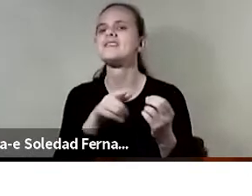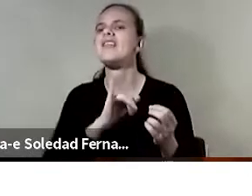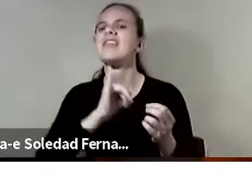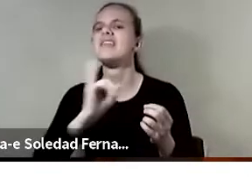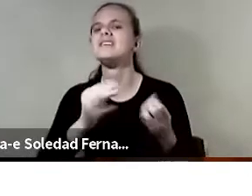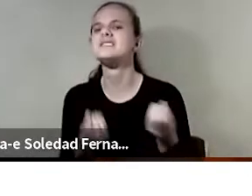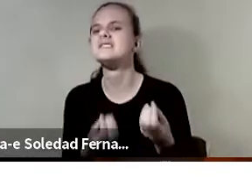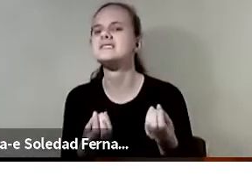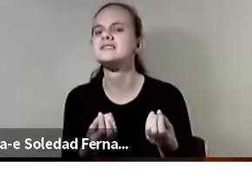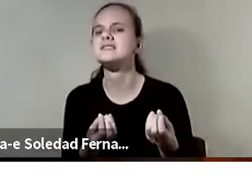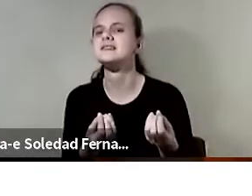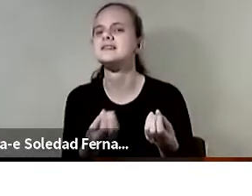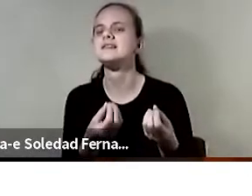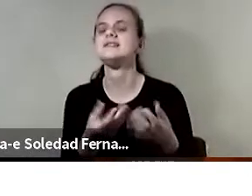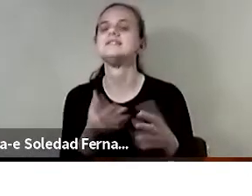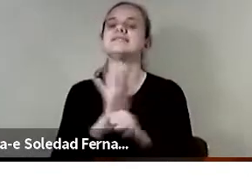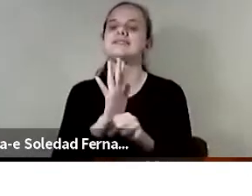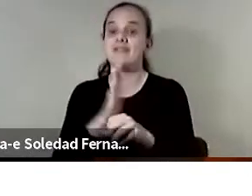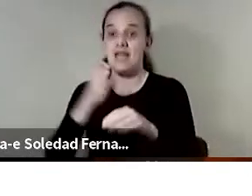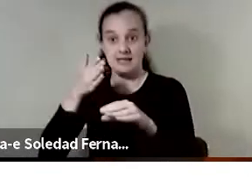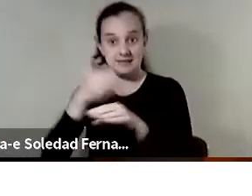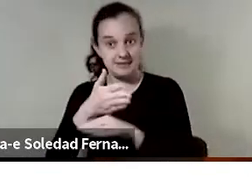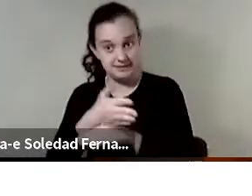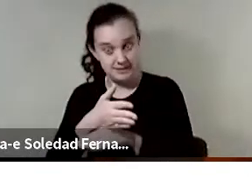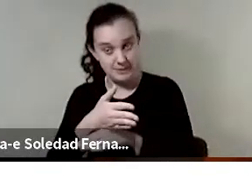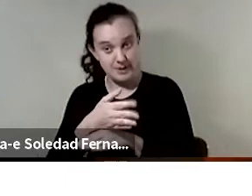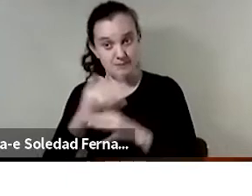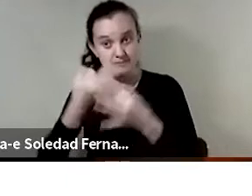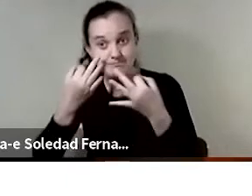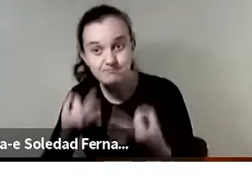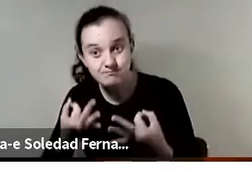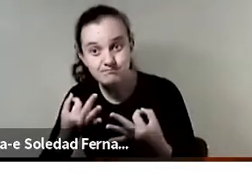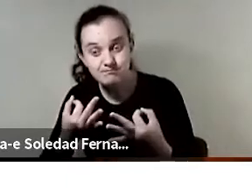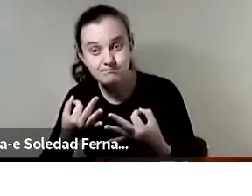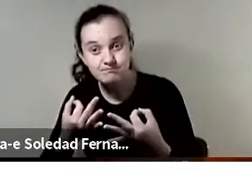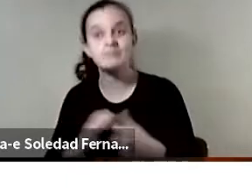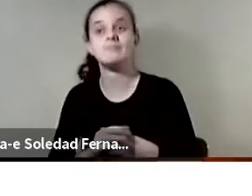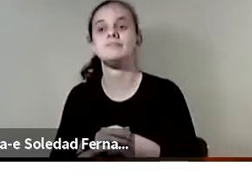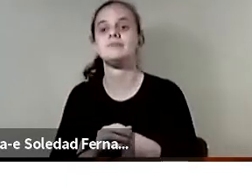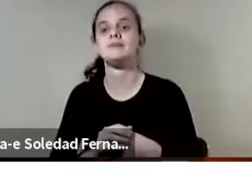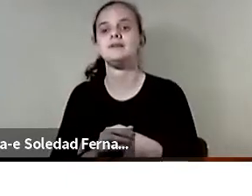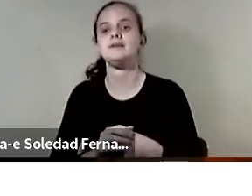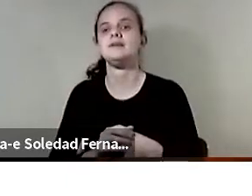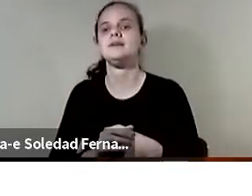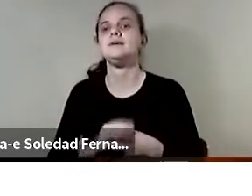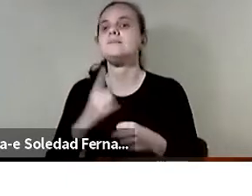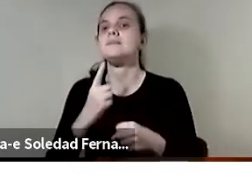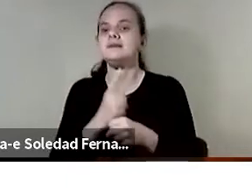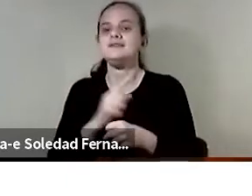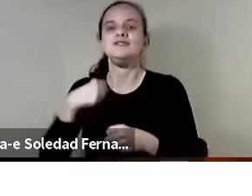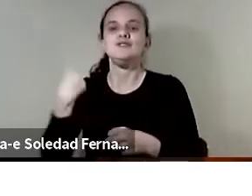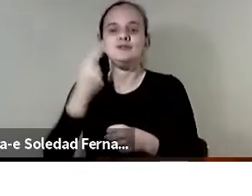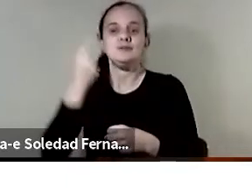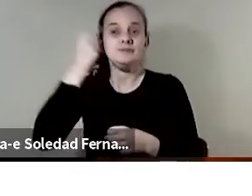para las WCAGs 2.0 y 2.1, lo que nos dicen es qué tan accesible puede